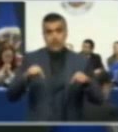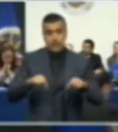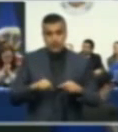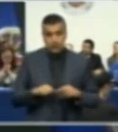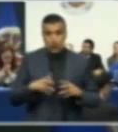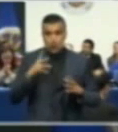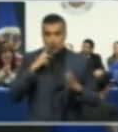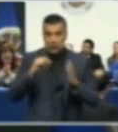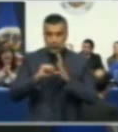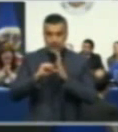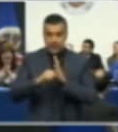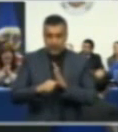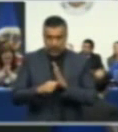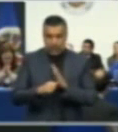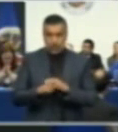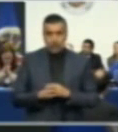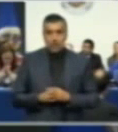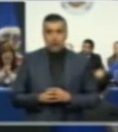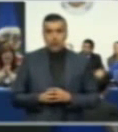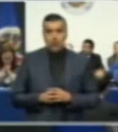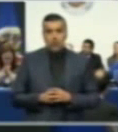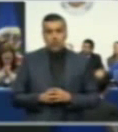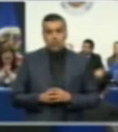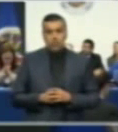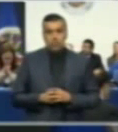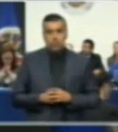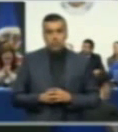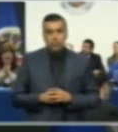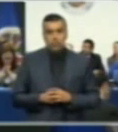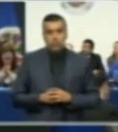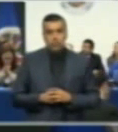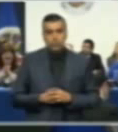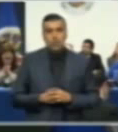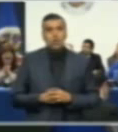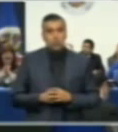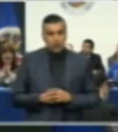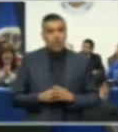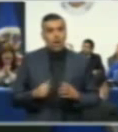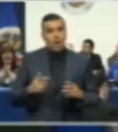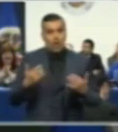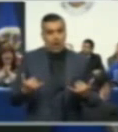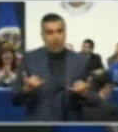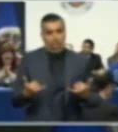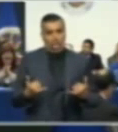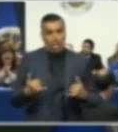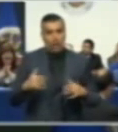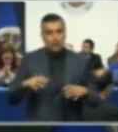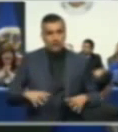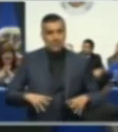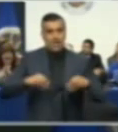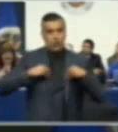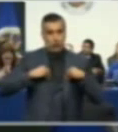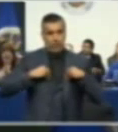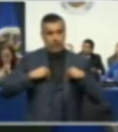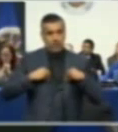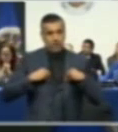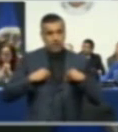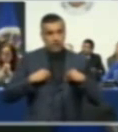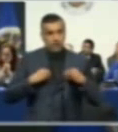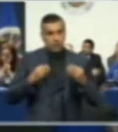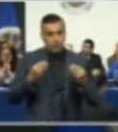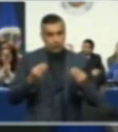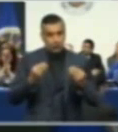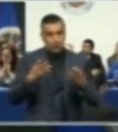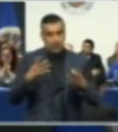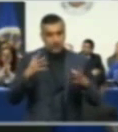quiero destacar de manera muy fuerte, porque ha llegado el momento de asumir con mucho más convicción